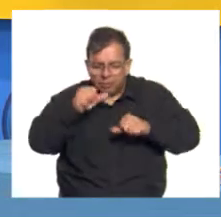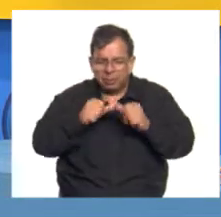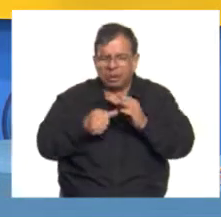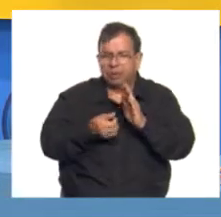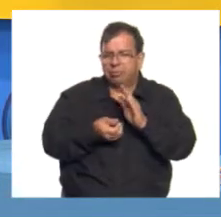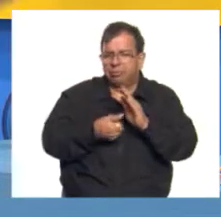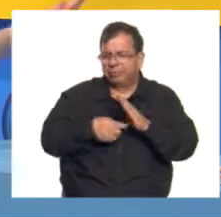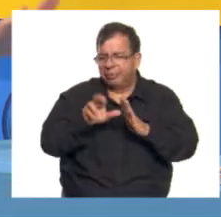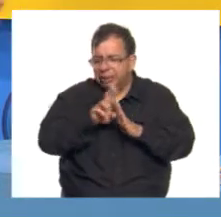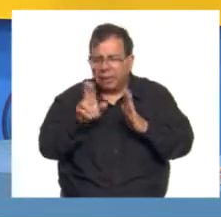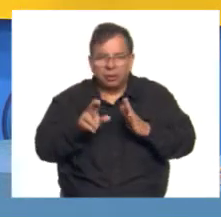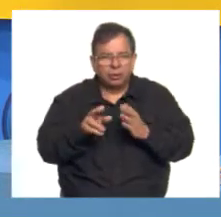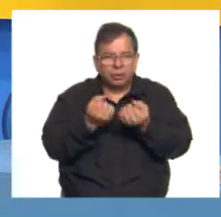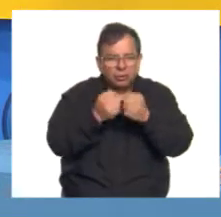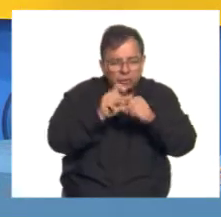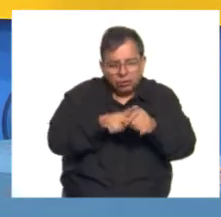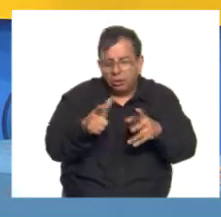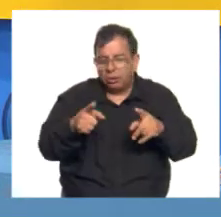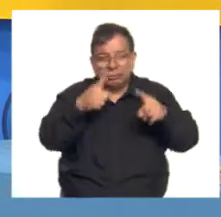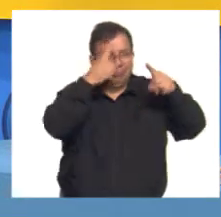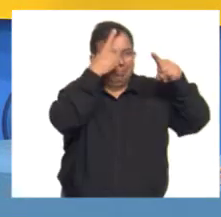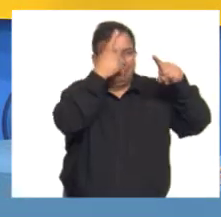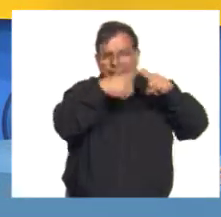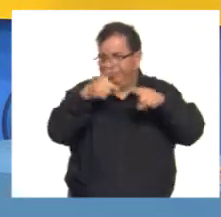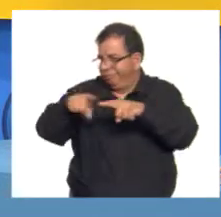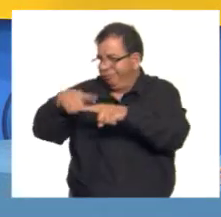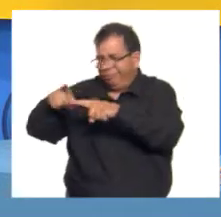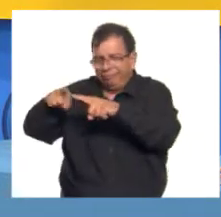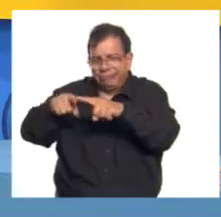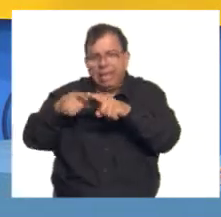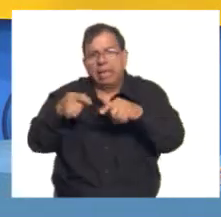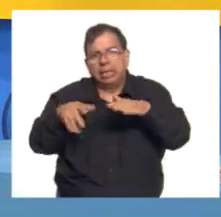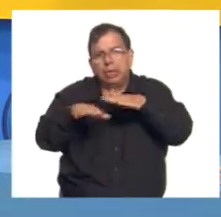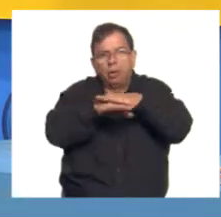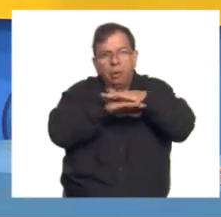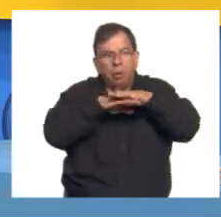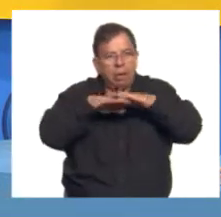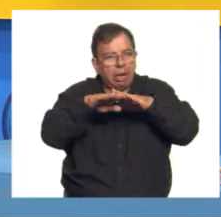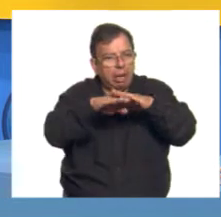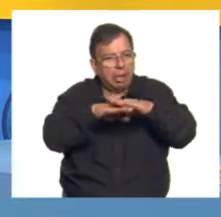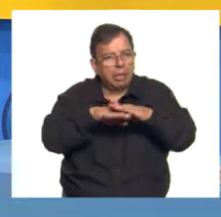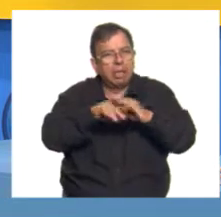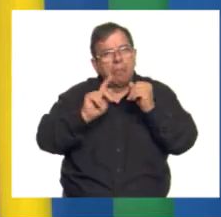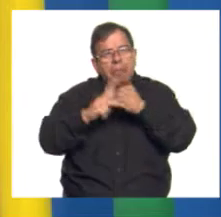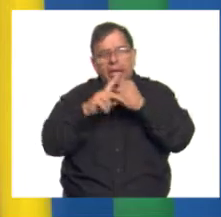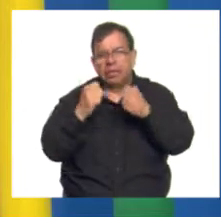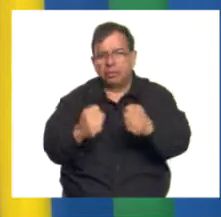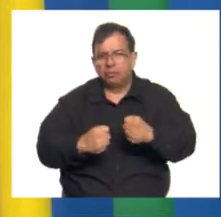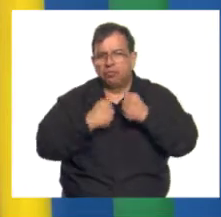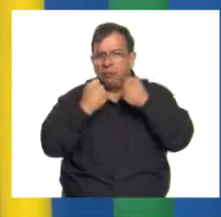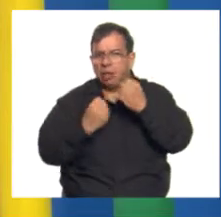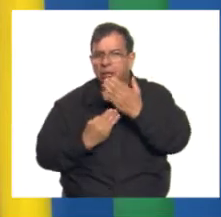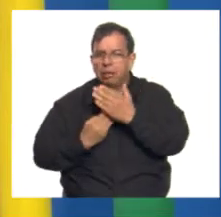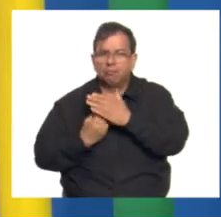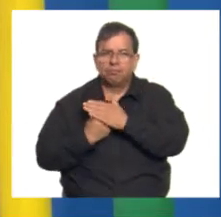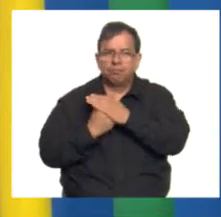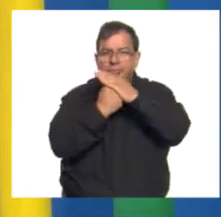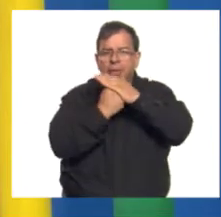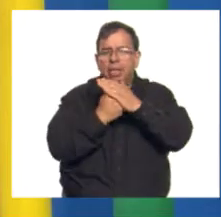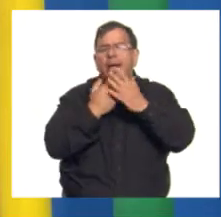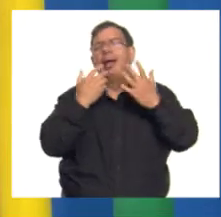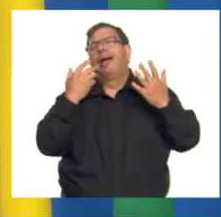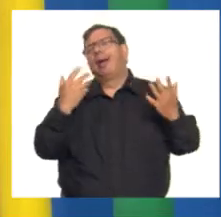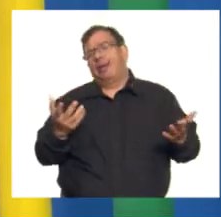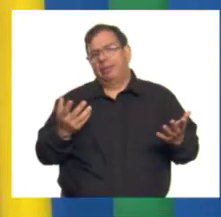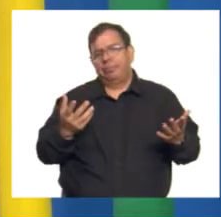fin, todos los trabajos y ocupaciones que constituyen la base y la fuerza de un país. Por supuesto, estoy segura